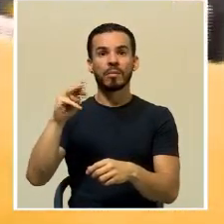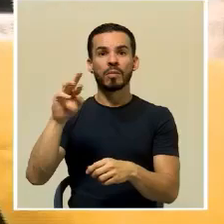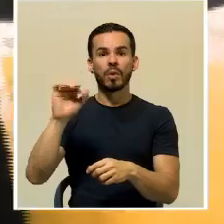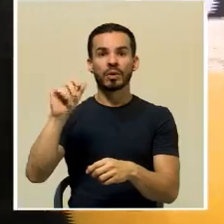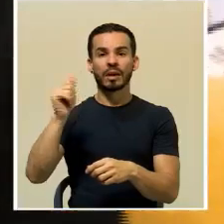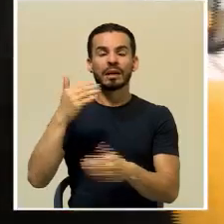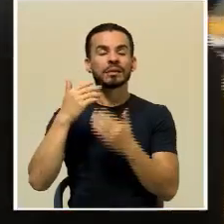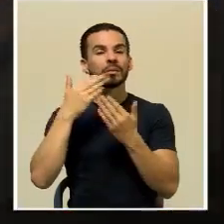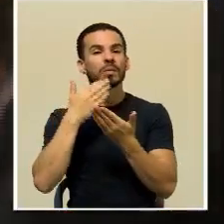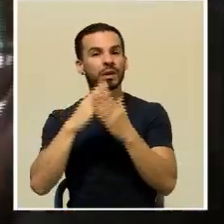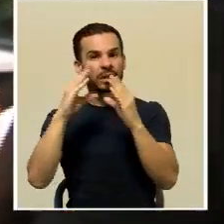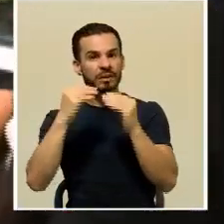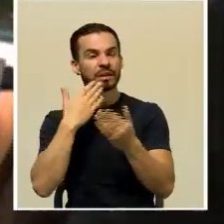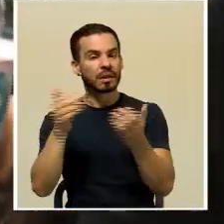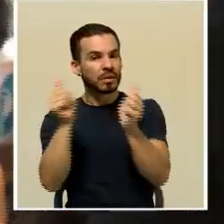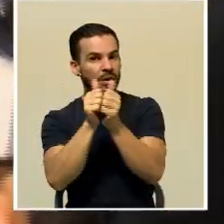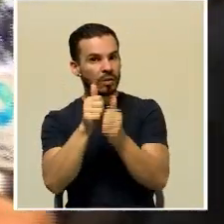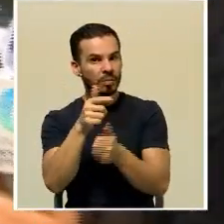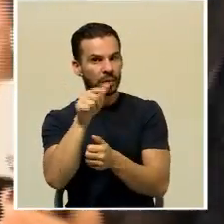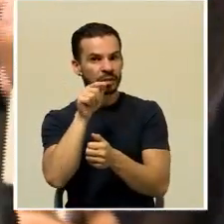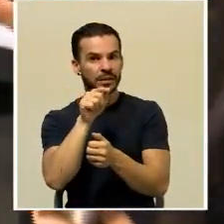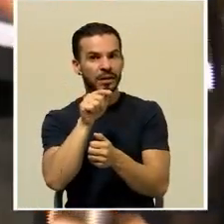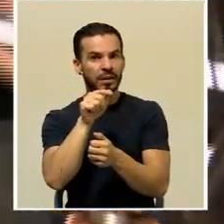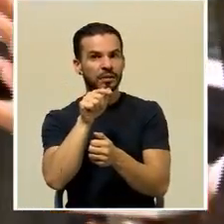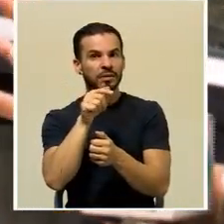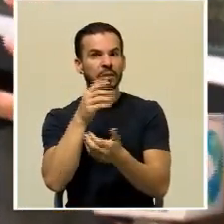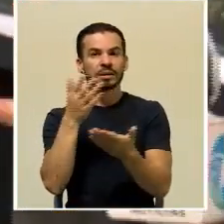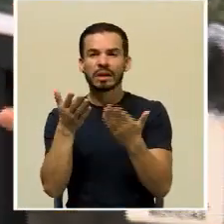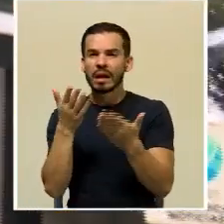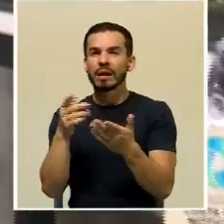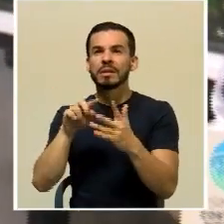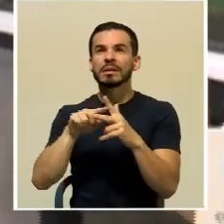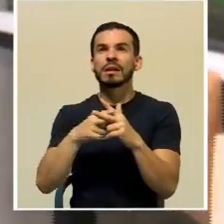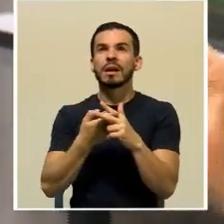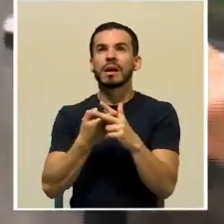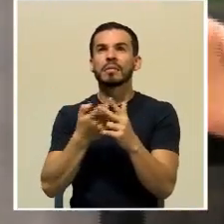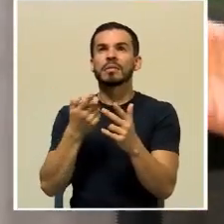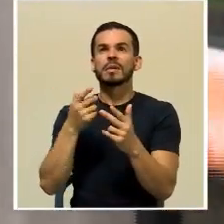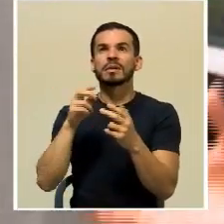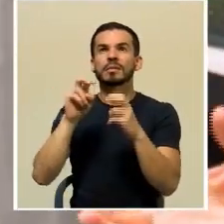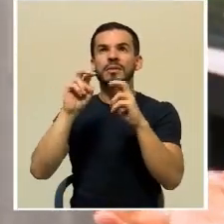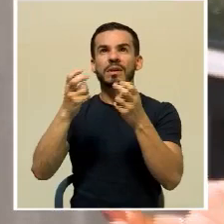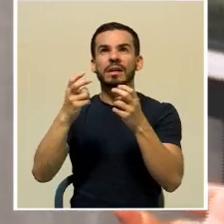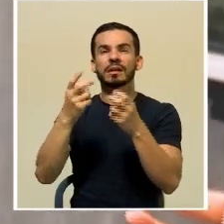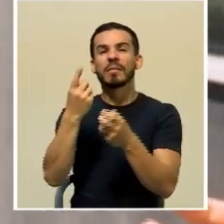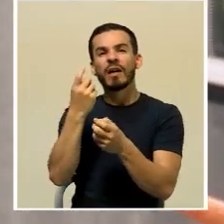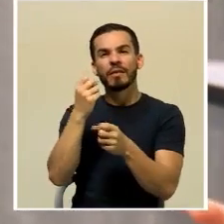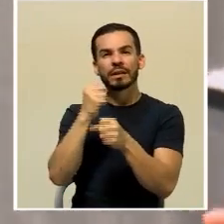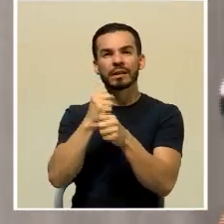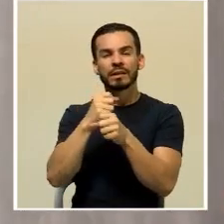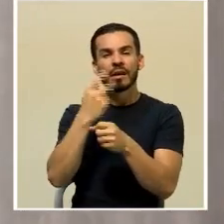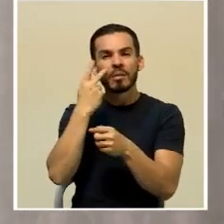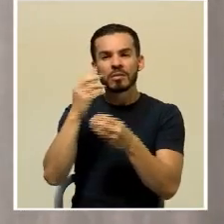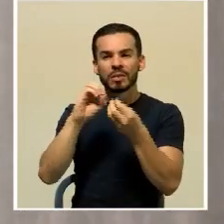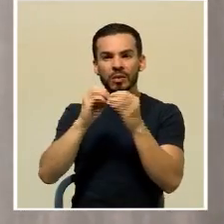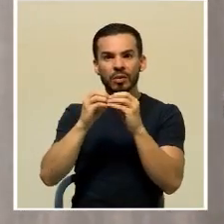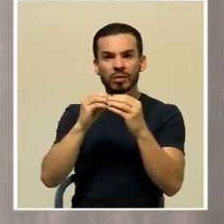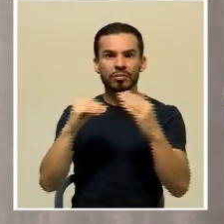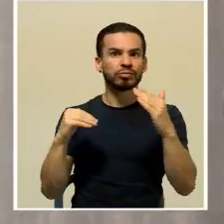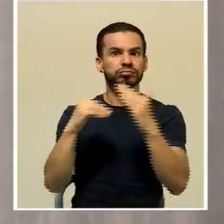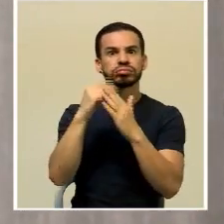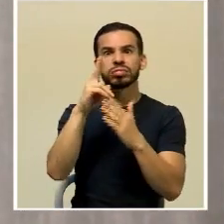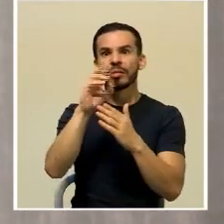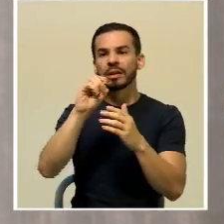Roxana, gracias por acompañarnos, Roxana. Quizás empecemos con el tema del desempleo. Estamos viendo una cifra histórica